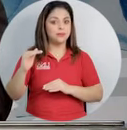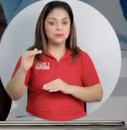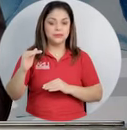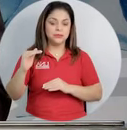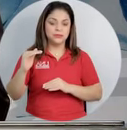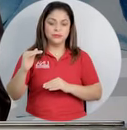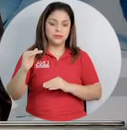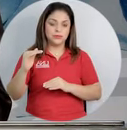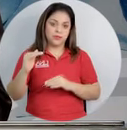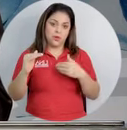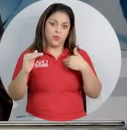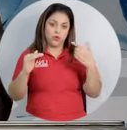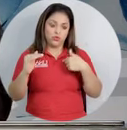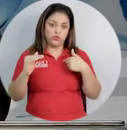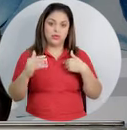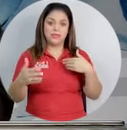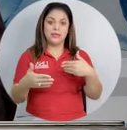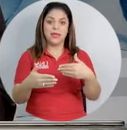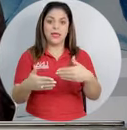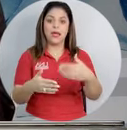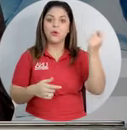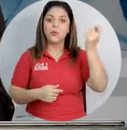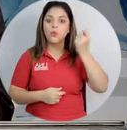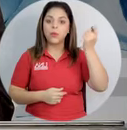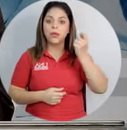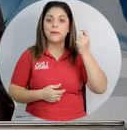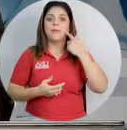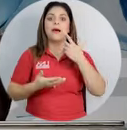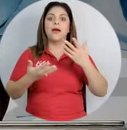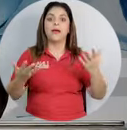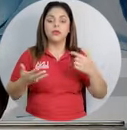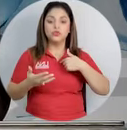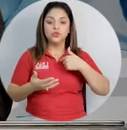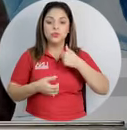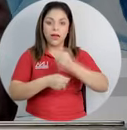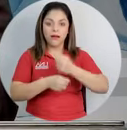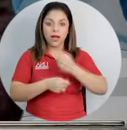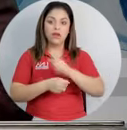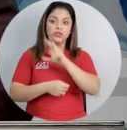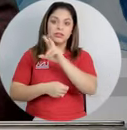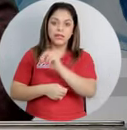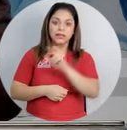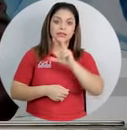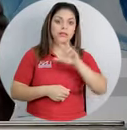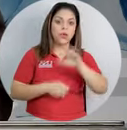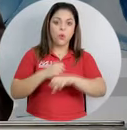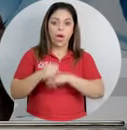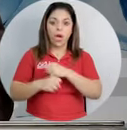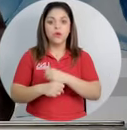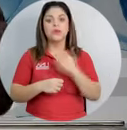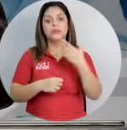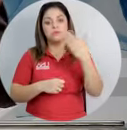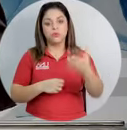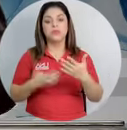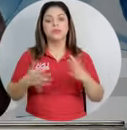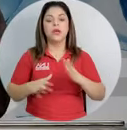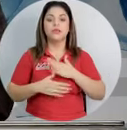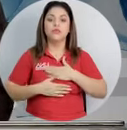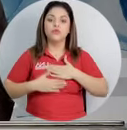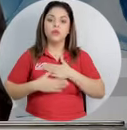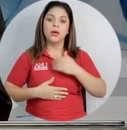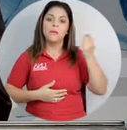de nuestro momento de jubilación. ¿Para qué? Ya que hemos trabajado 30, 35 años,